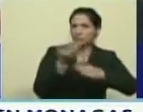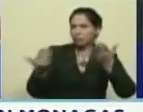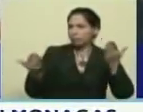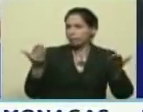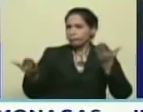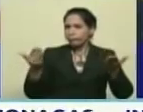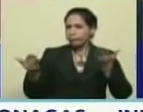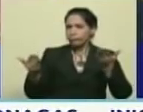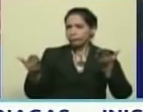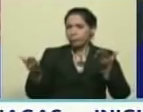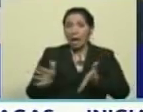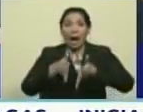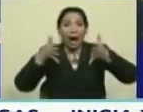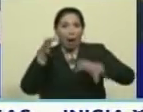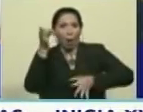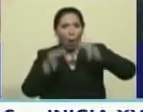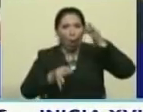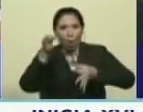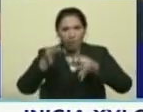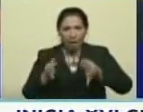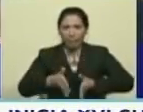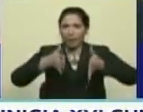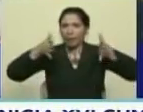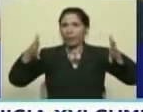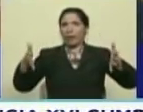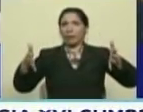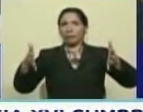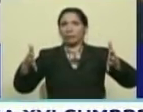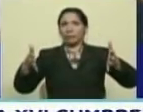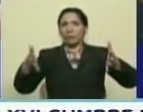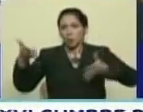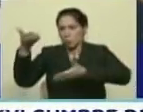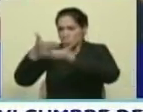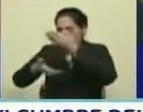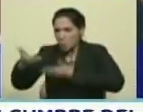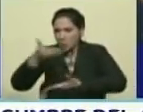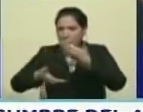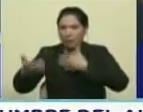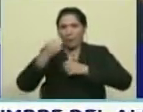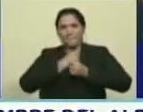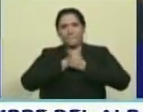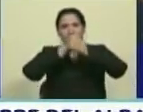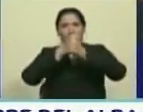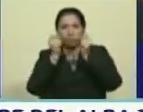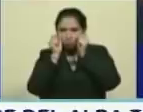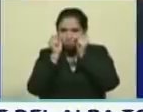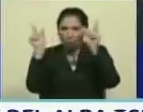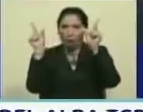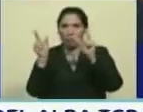En una gran jornada, en una gran cruzada de solidaridad, de amor, de despertar.